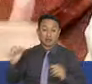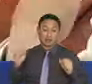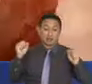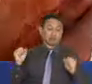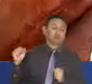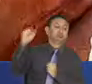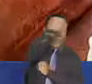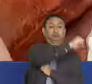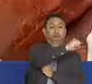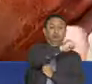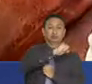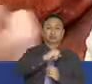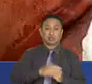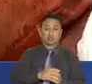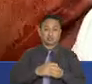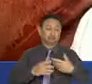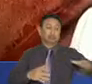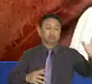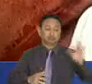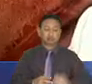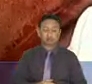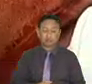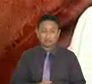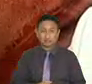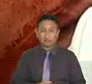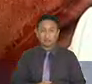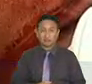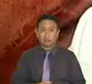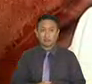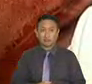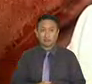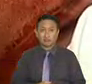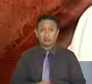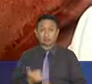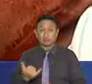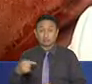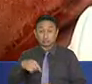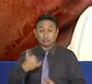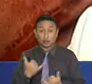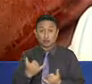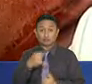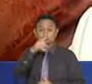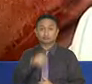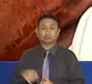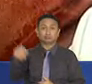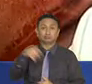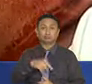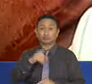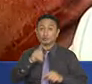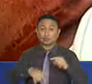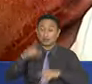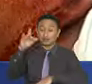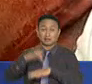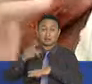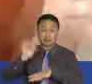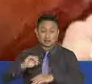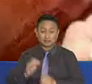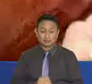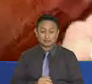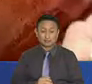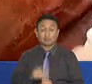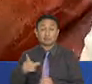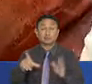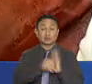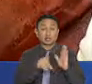carro sus carritos les tiraban a un lado su mercaderías Entonces esto ya no puede suceder esto se vuelve Intocable de acuerdo a la ley y esta